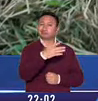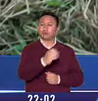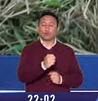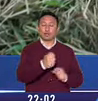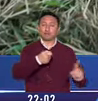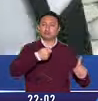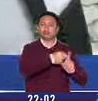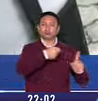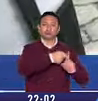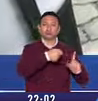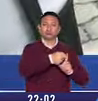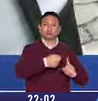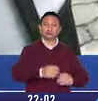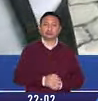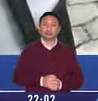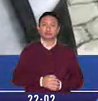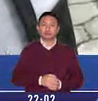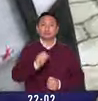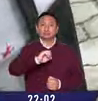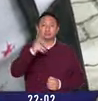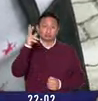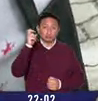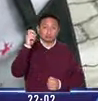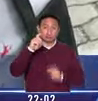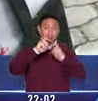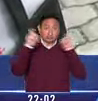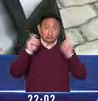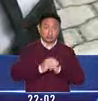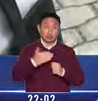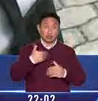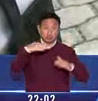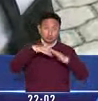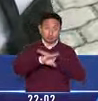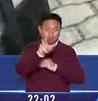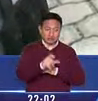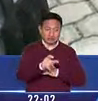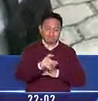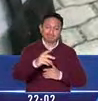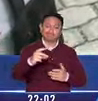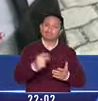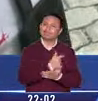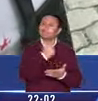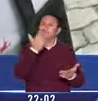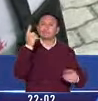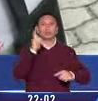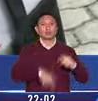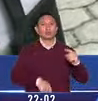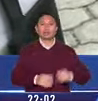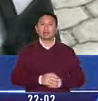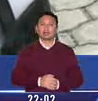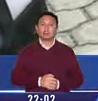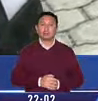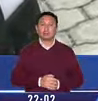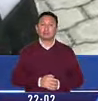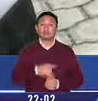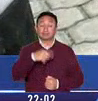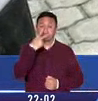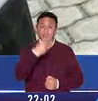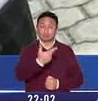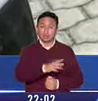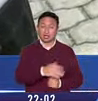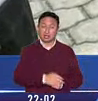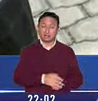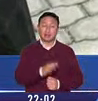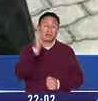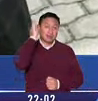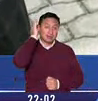fueron mortales. Sí, sí, escuchamos los gritos, pero ya cuando logramos entrar, ya fue tarde. Qué bien. Ya la escena del crimen, ya la